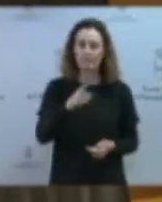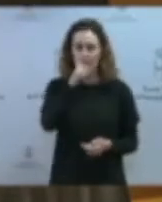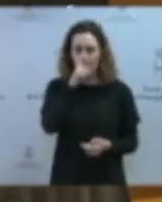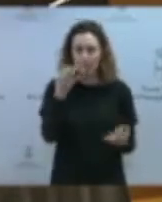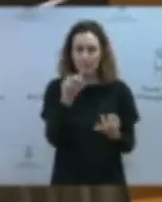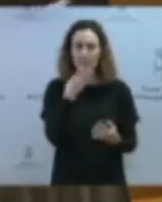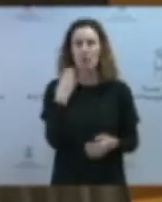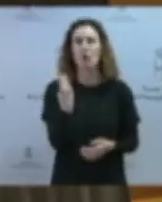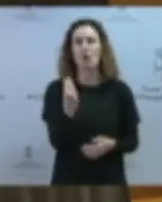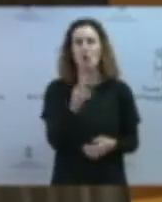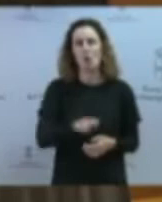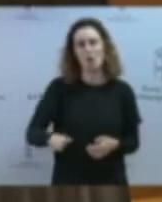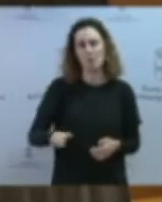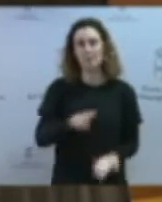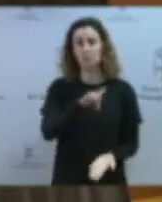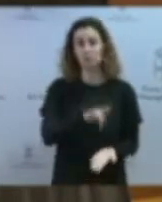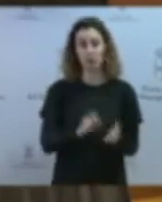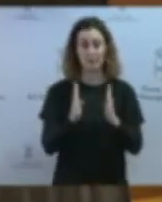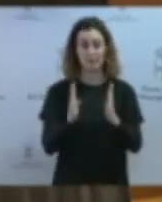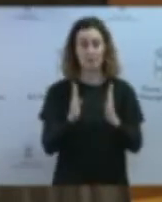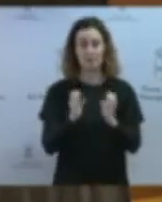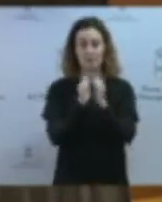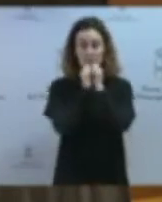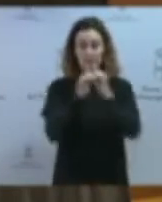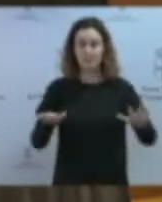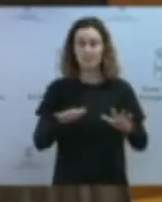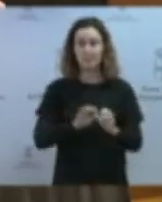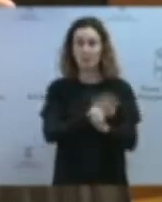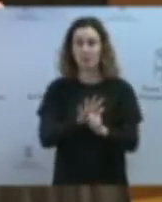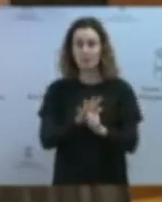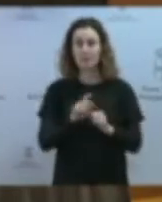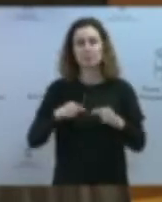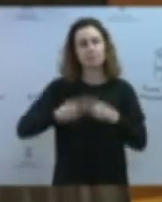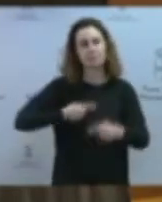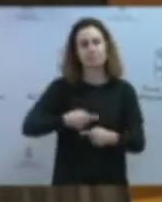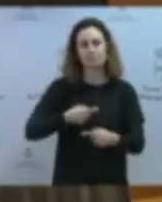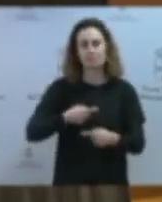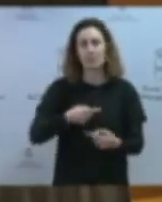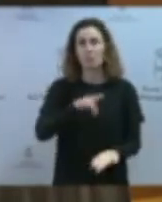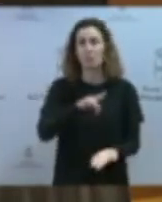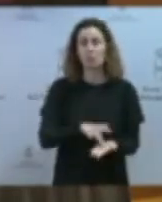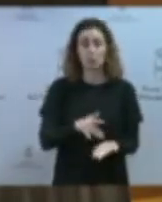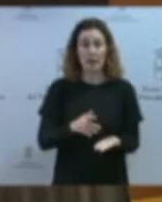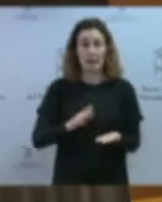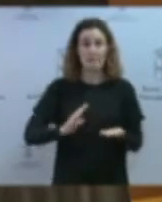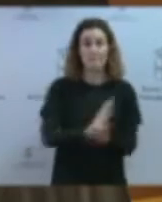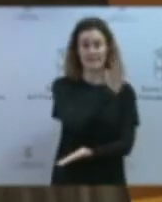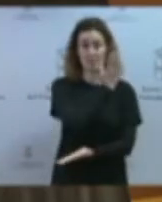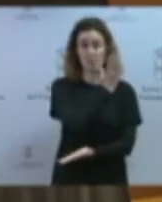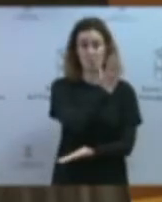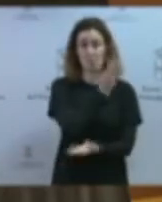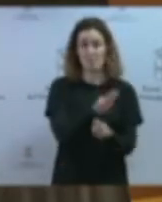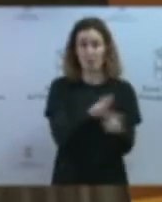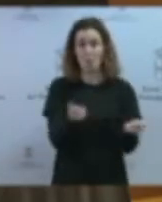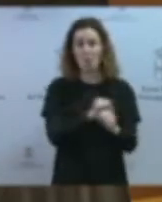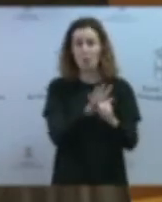tiempos de pandemia va a sufrir consecuencias que no van a terminar cuando pase la crisis del COVID. Esto es muy importante, ¿no? Según los datos del